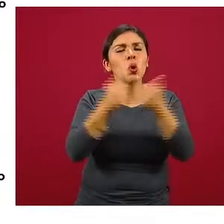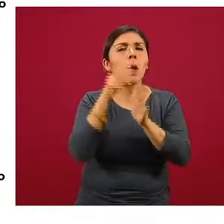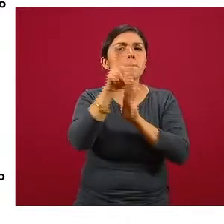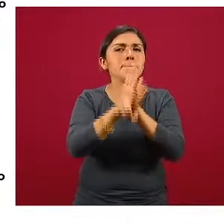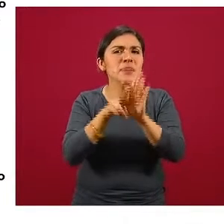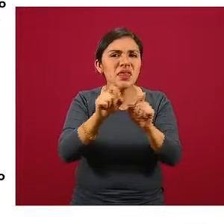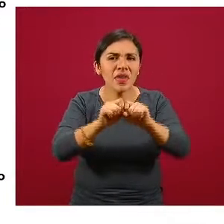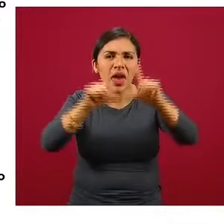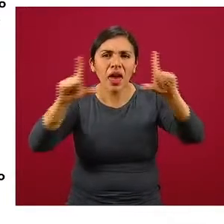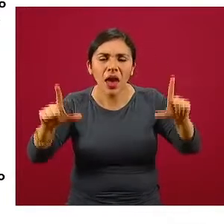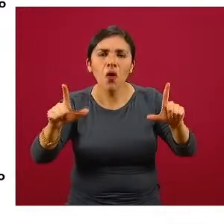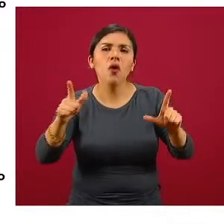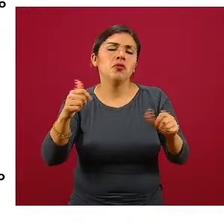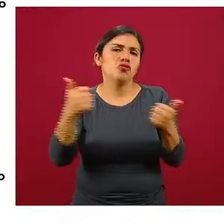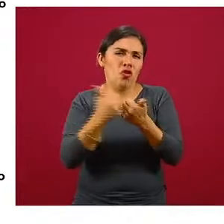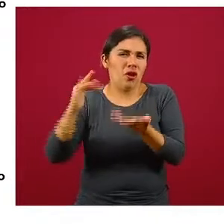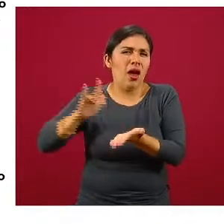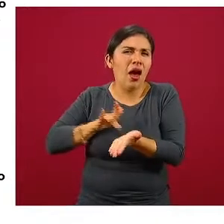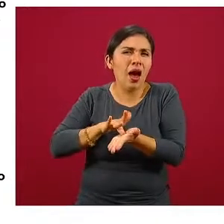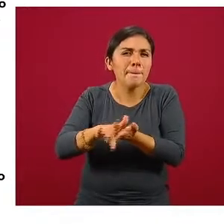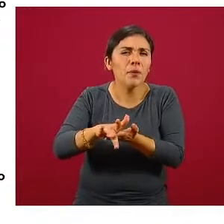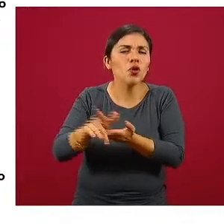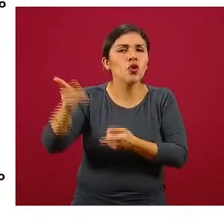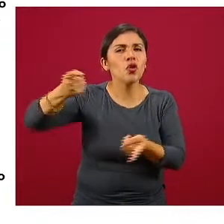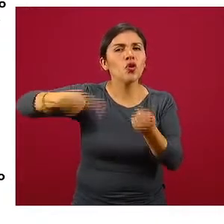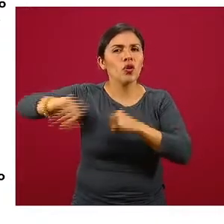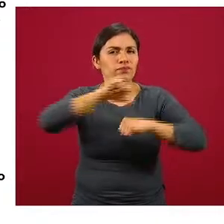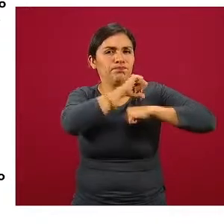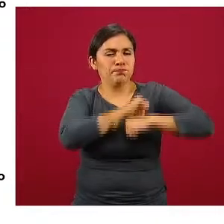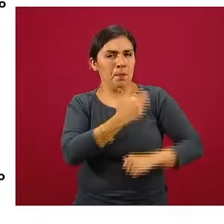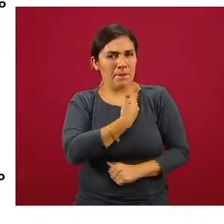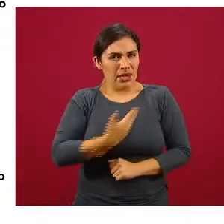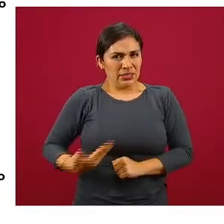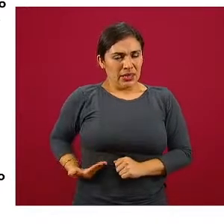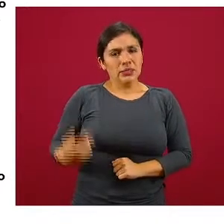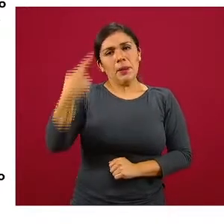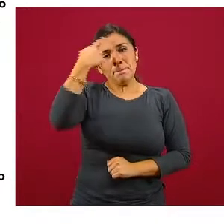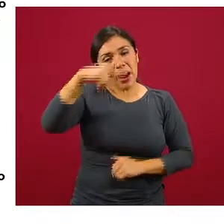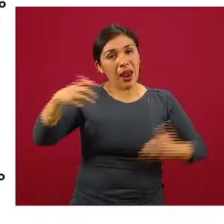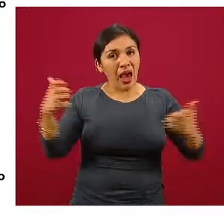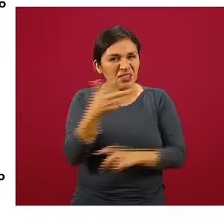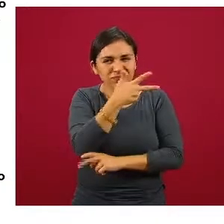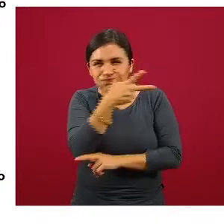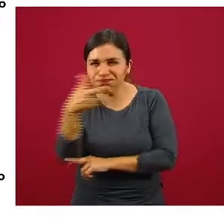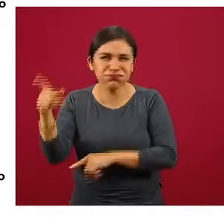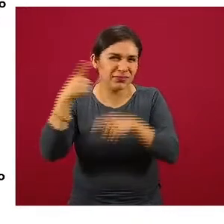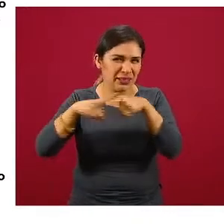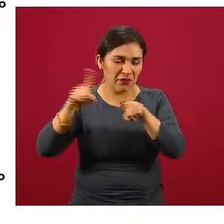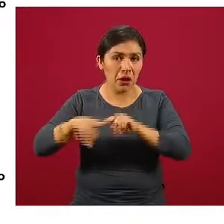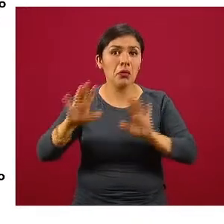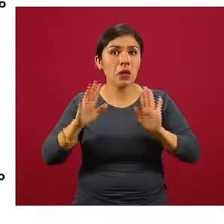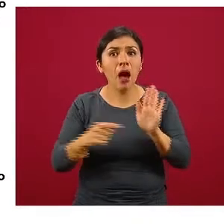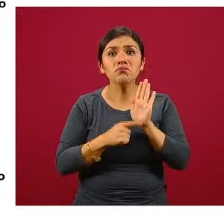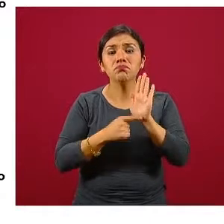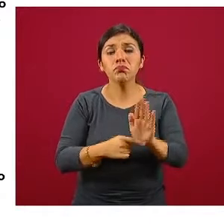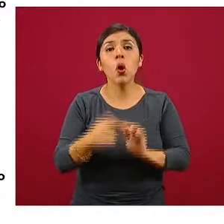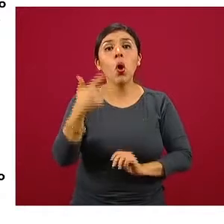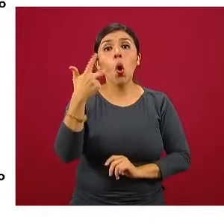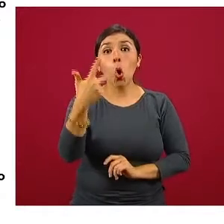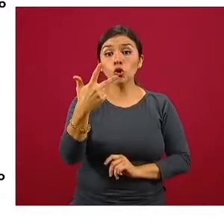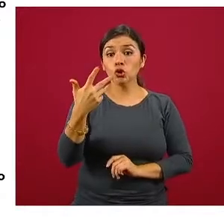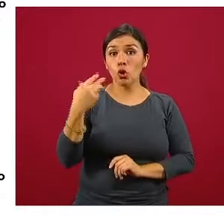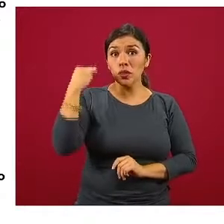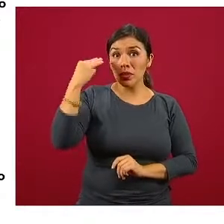video, que nos apoya la vocería de Presidencia de la República para realizarlos, impactaron el del 8 de